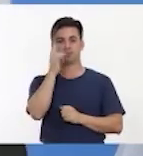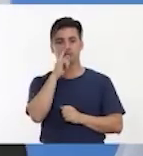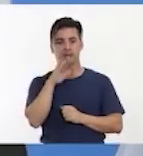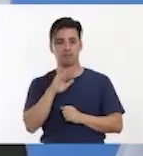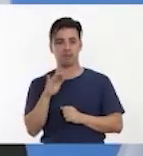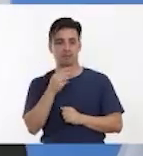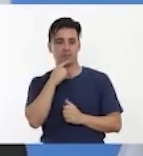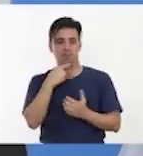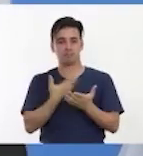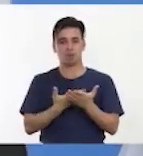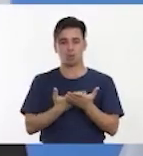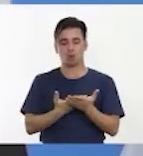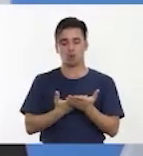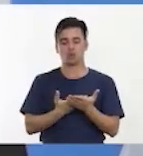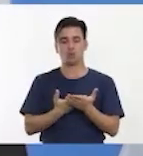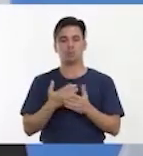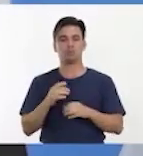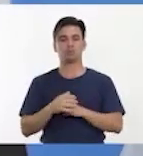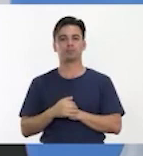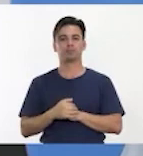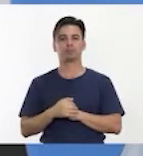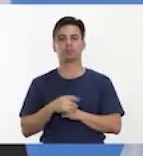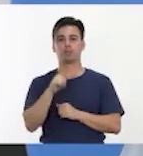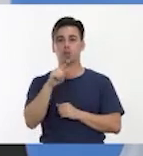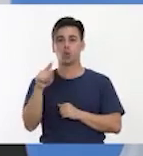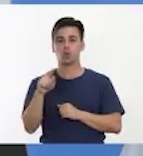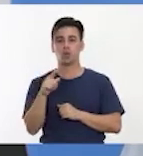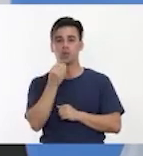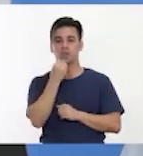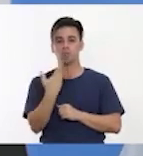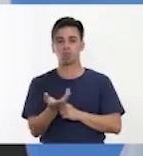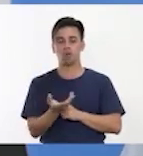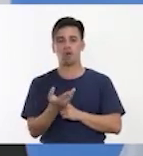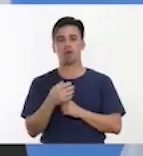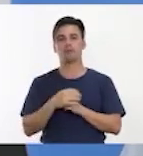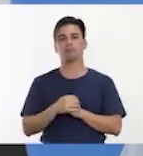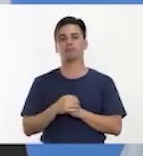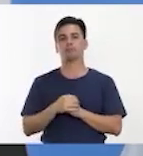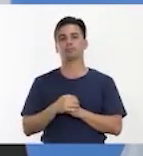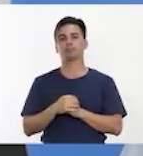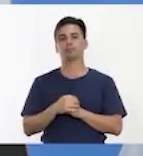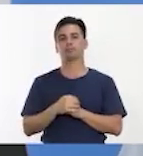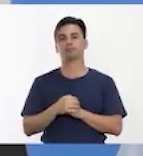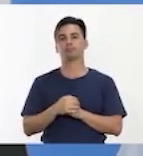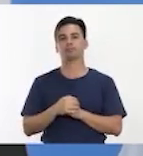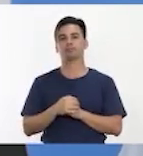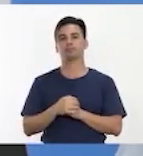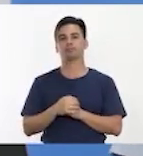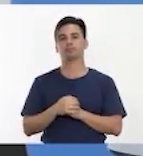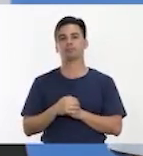Finalmente, les propongo, además de estas actividades, que sean capaces de realizar